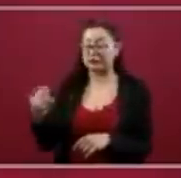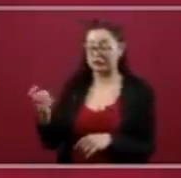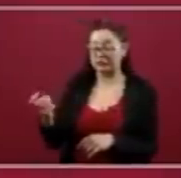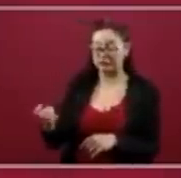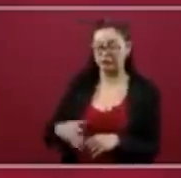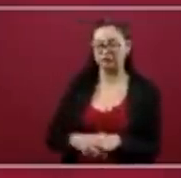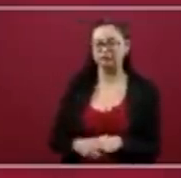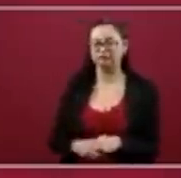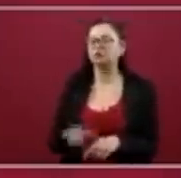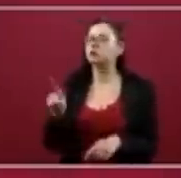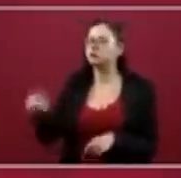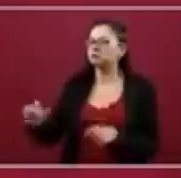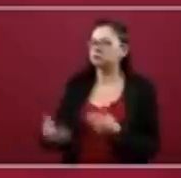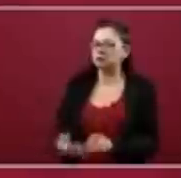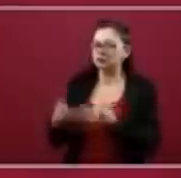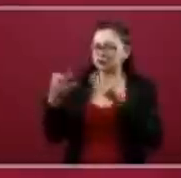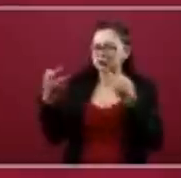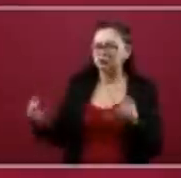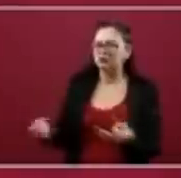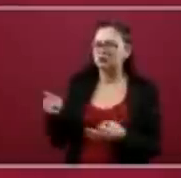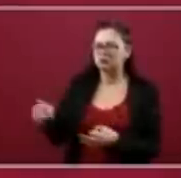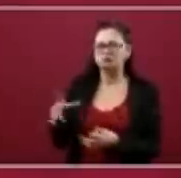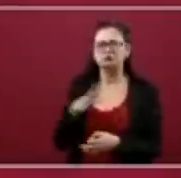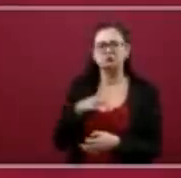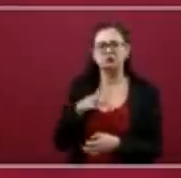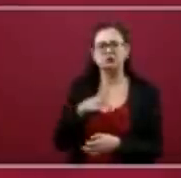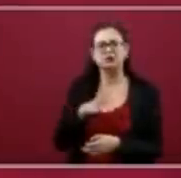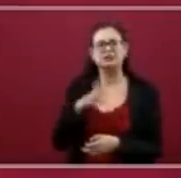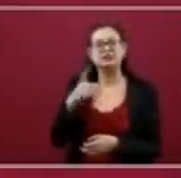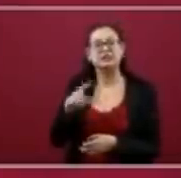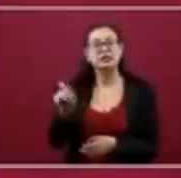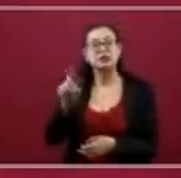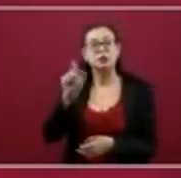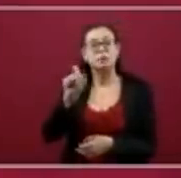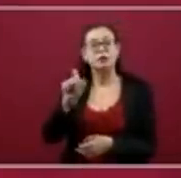ahí está el terreno, 120 millones de dólares,